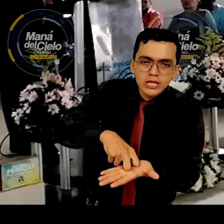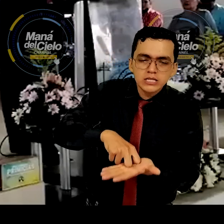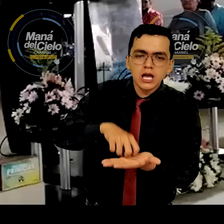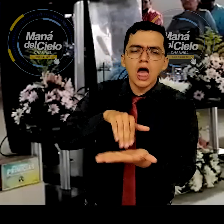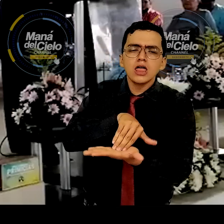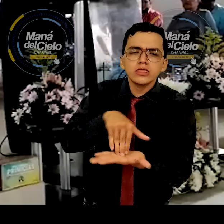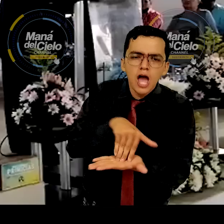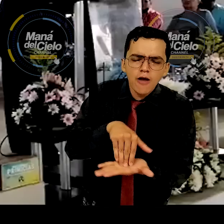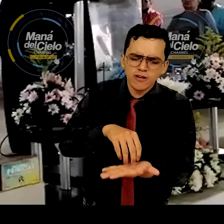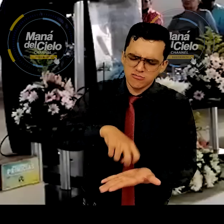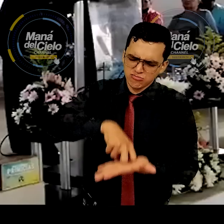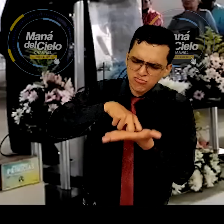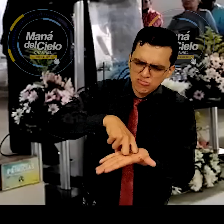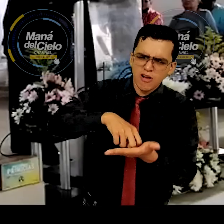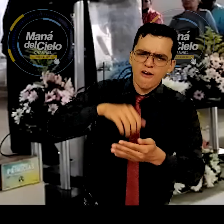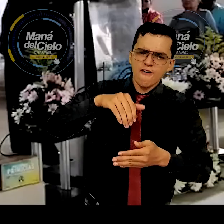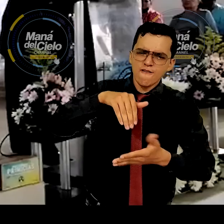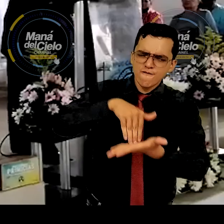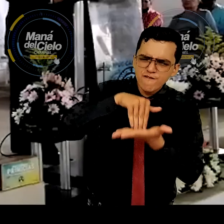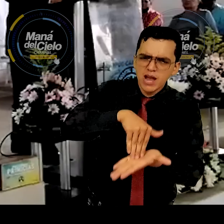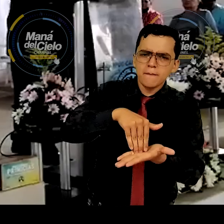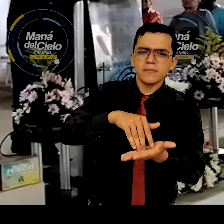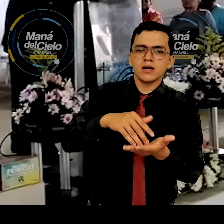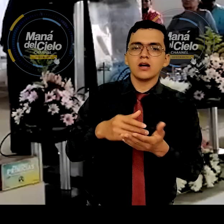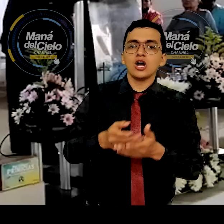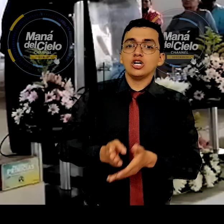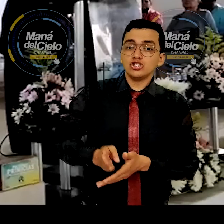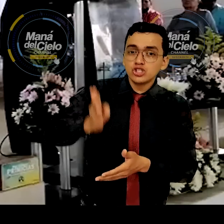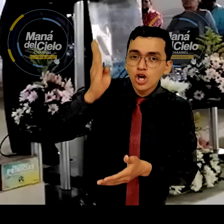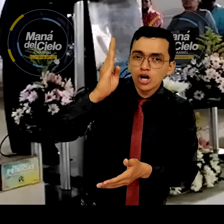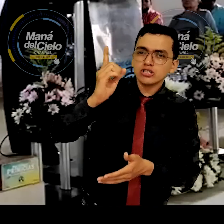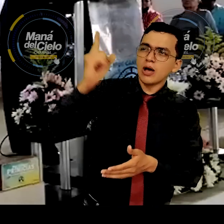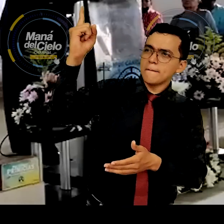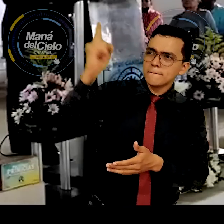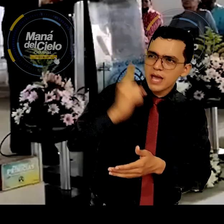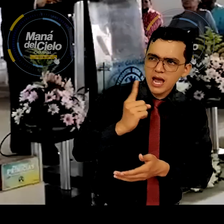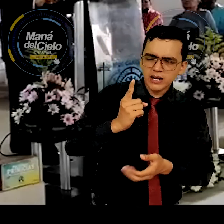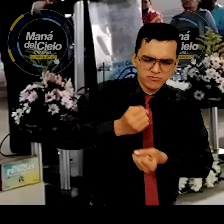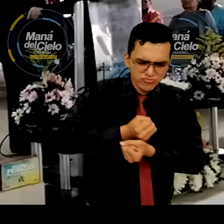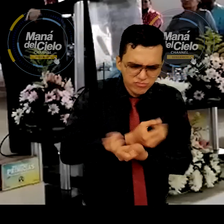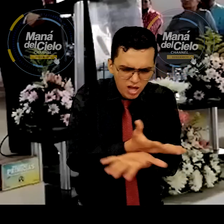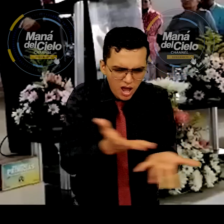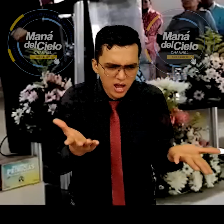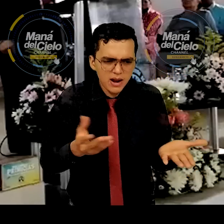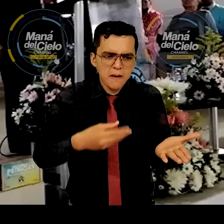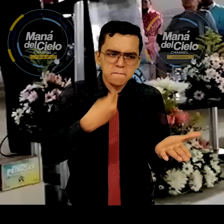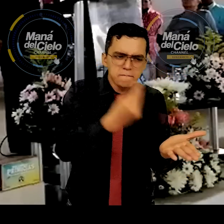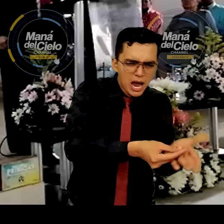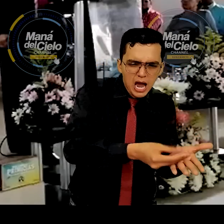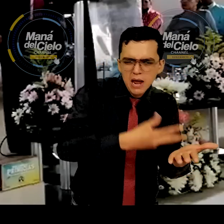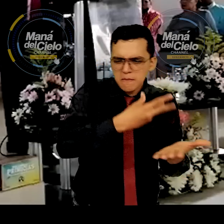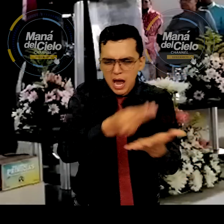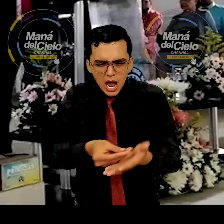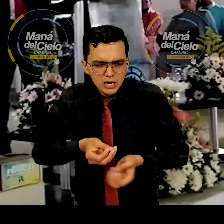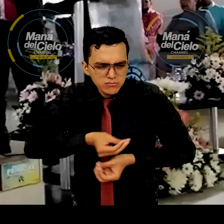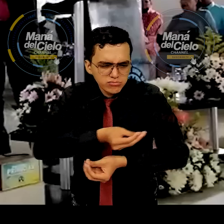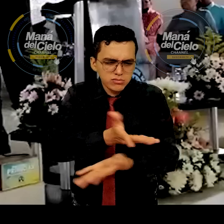vuestro Dios viene con retribución, con pago. Dios mismo vendrá, Dios salvará.